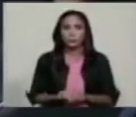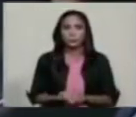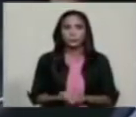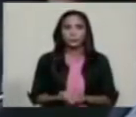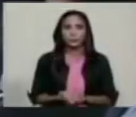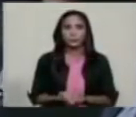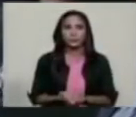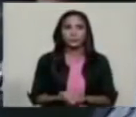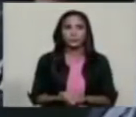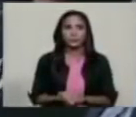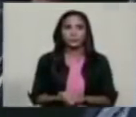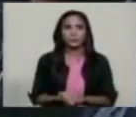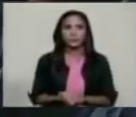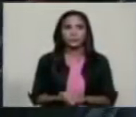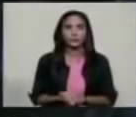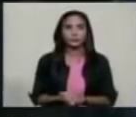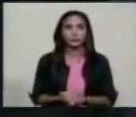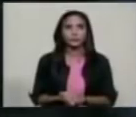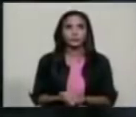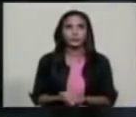Junto a otros.